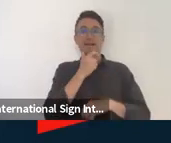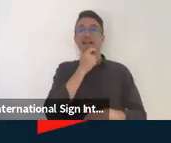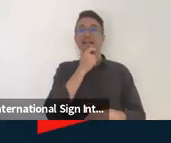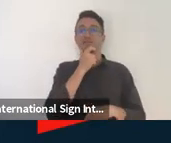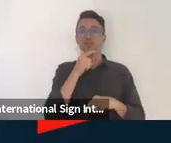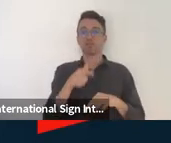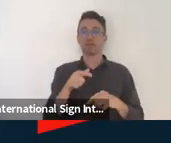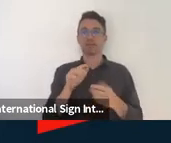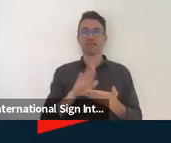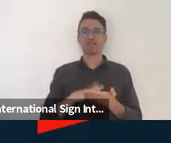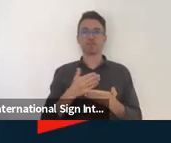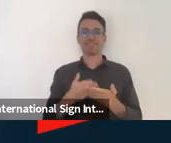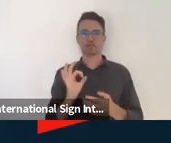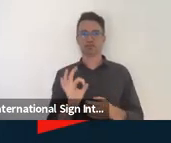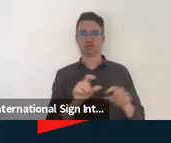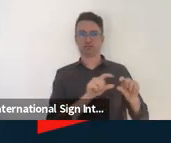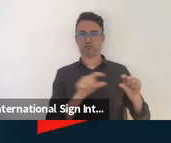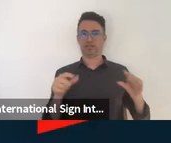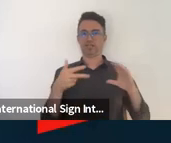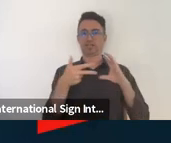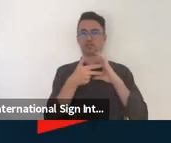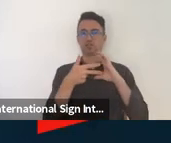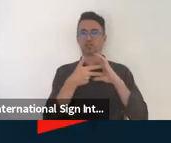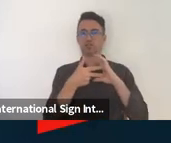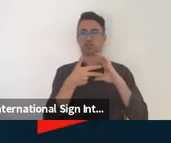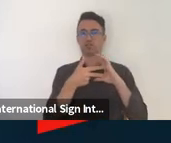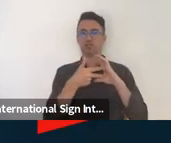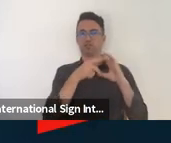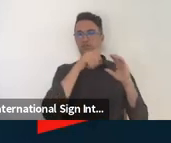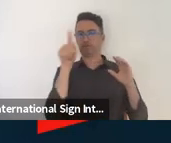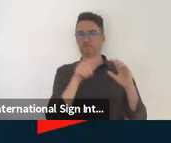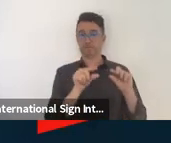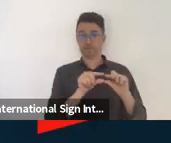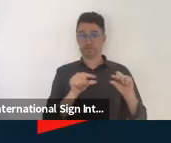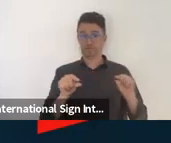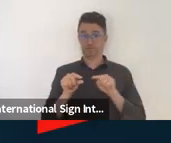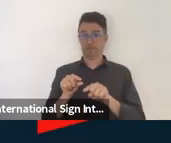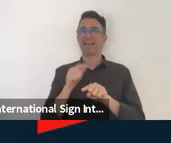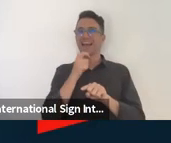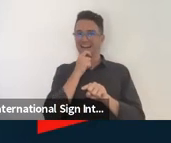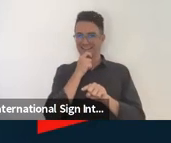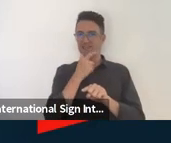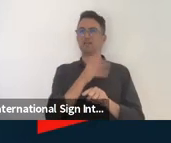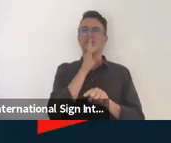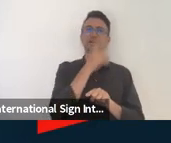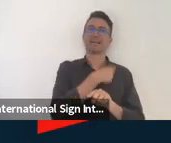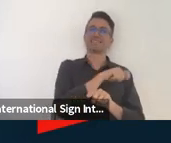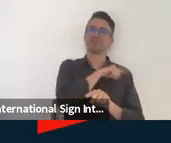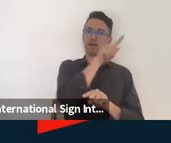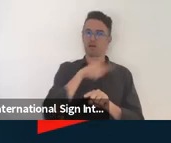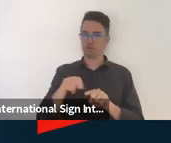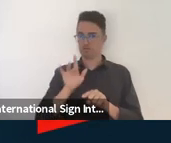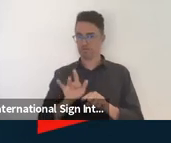Para la contextualización del problema que nosotros perseguimos a través de la organización, la incidencia política, social